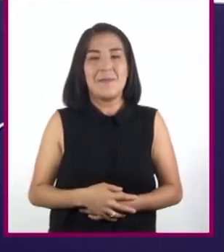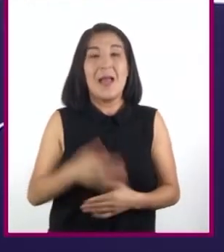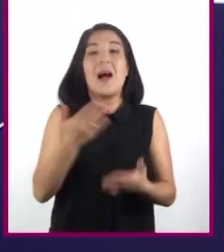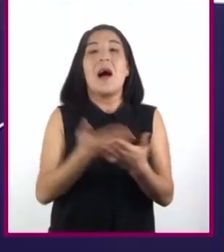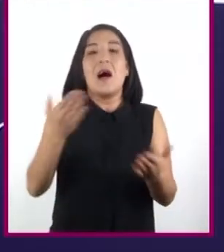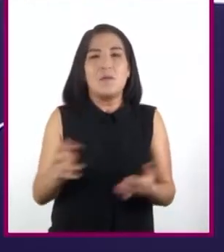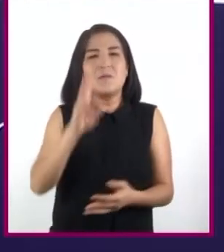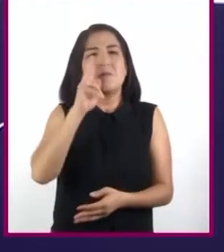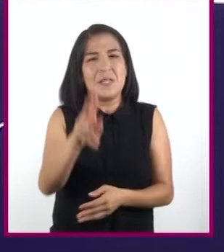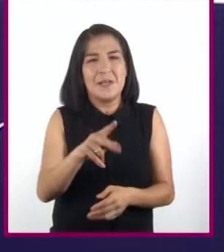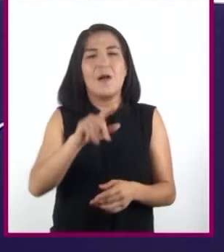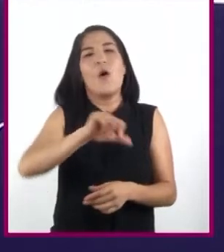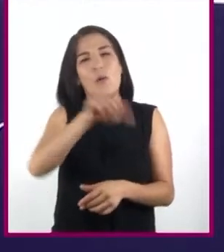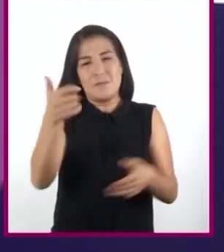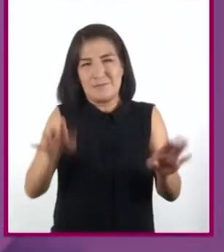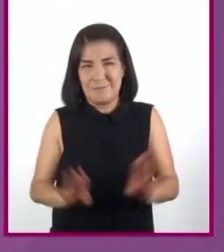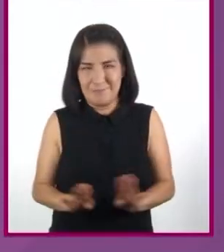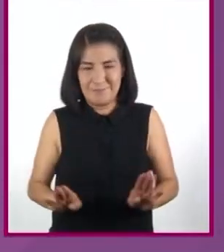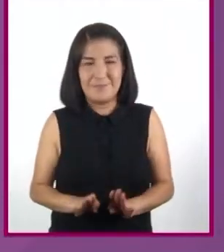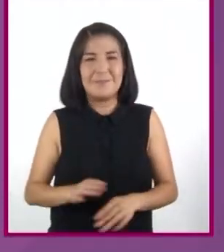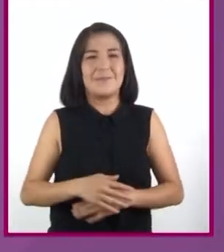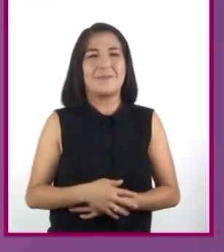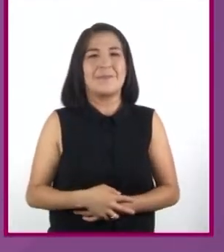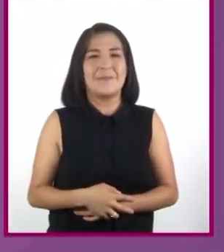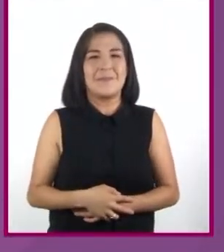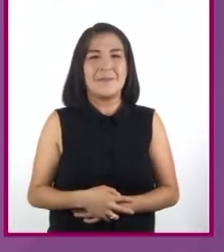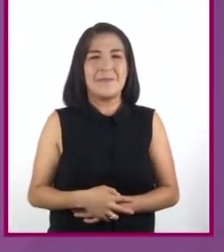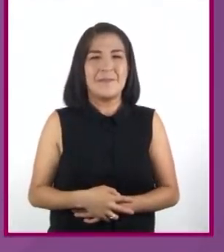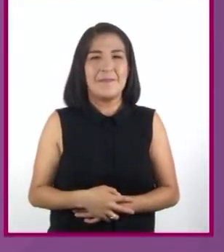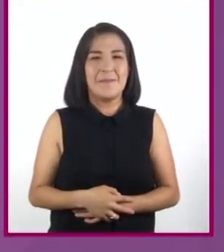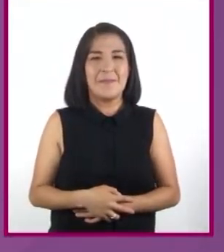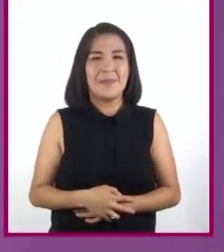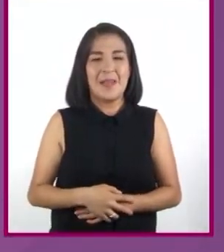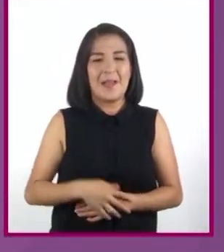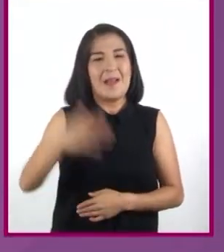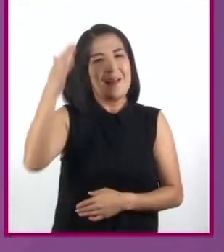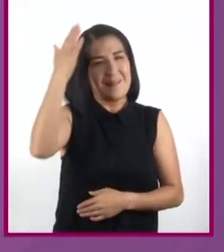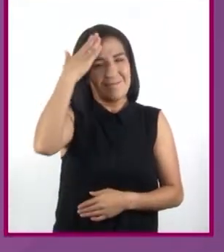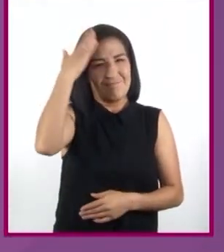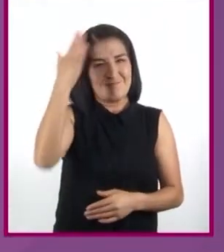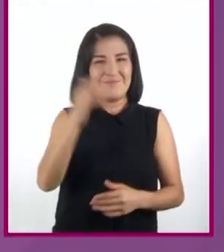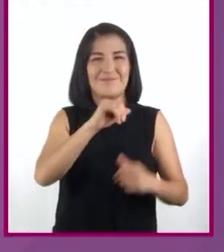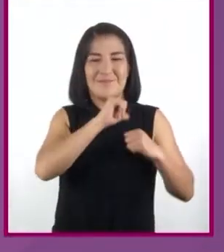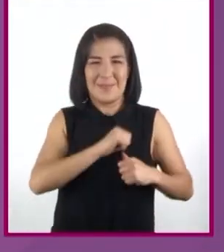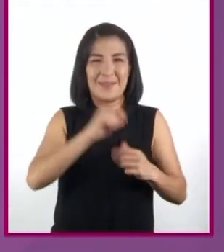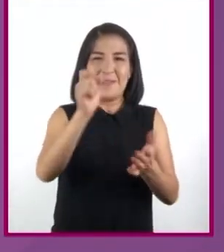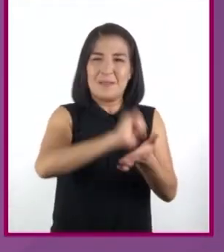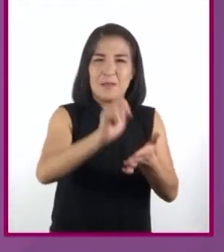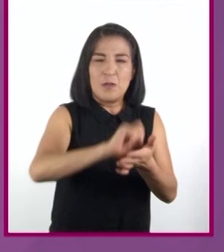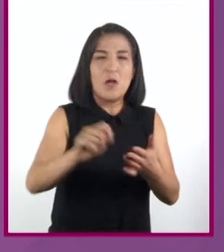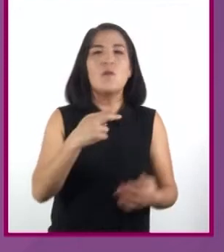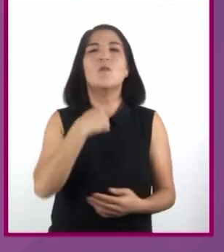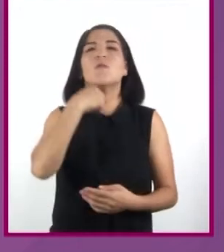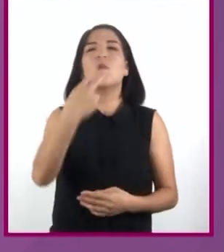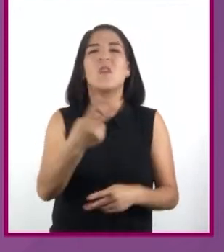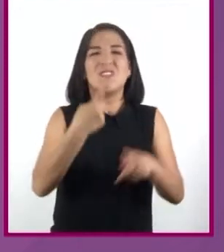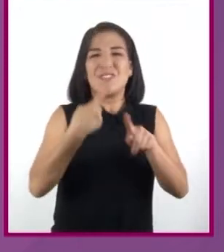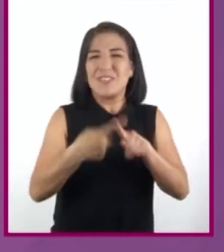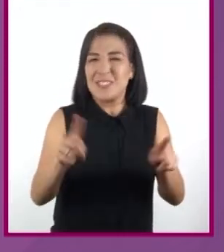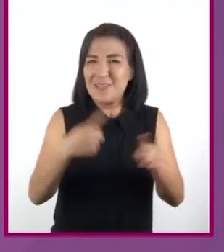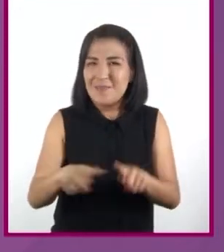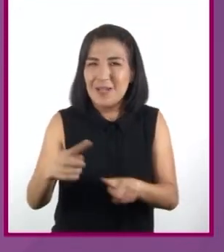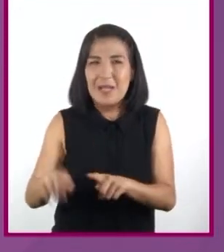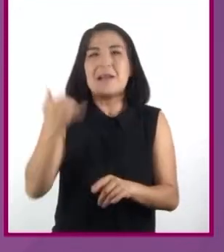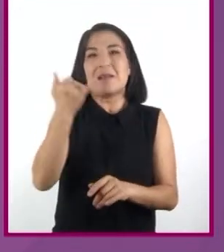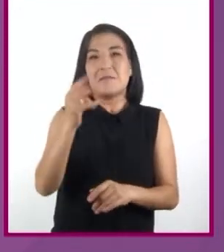Ahora veamos otras características. Los autores utilizan distintas voces narrativas y puntos